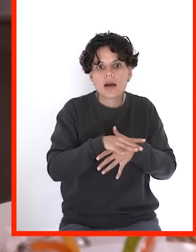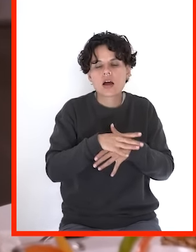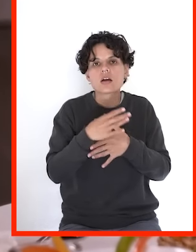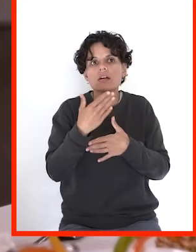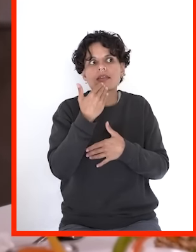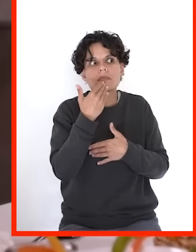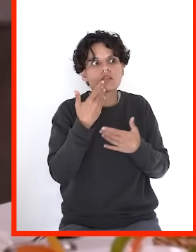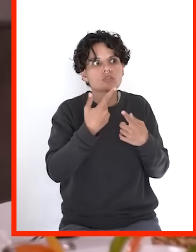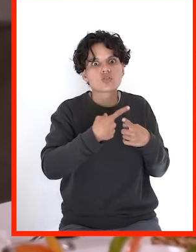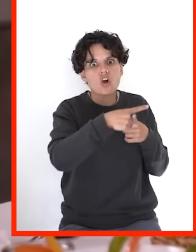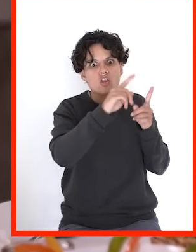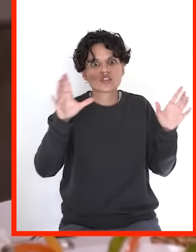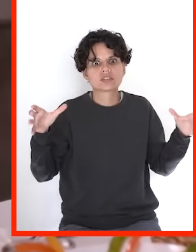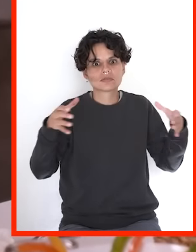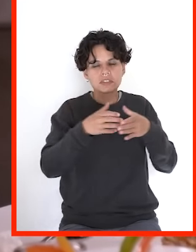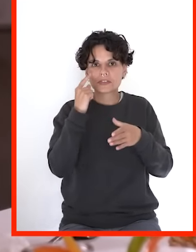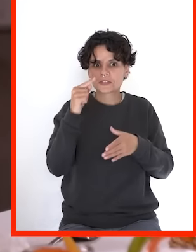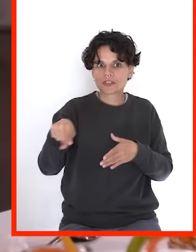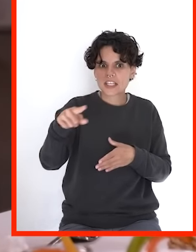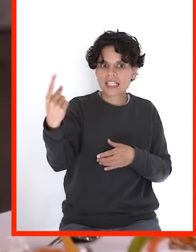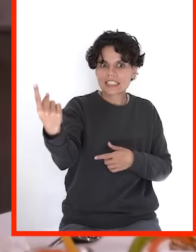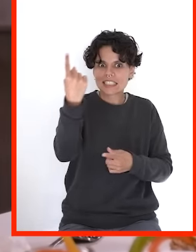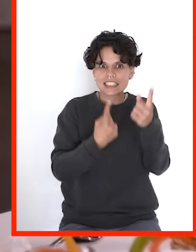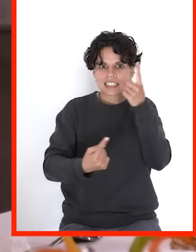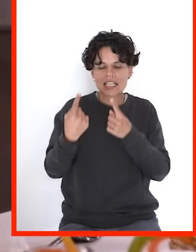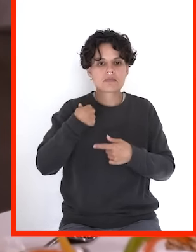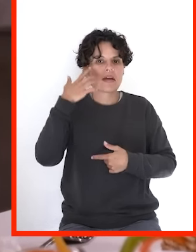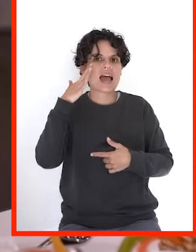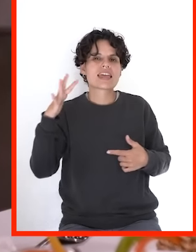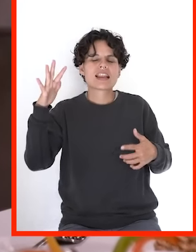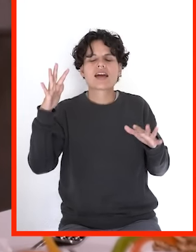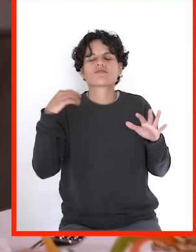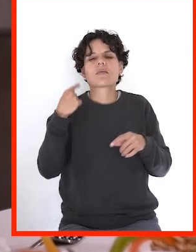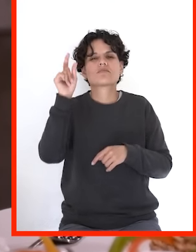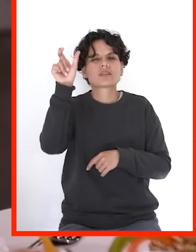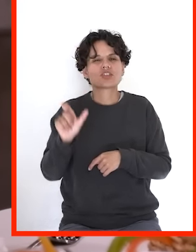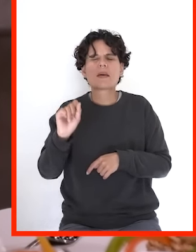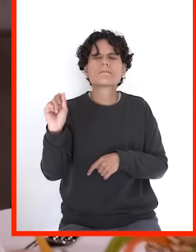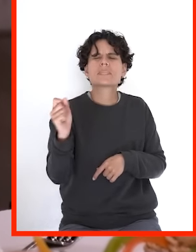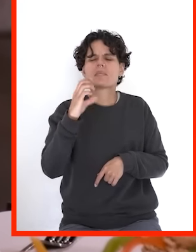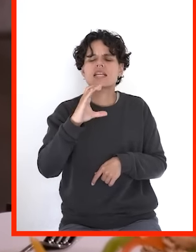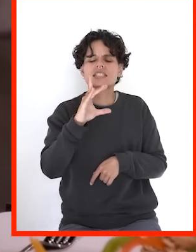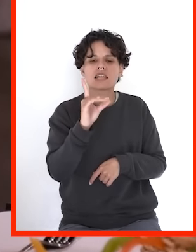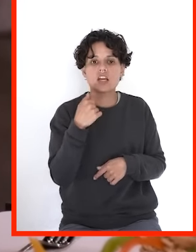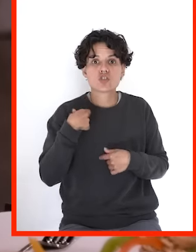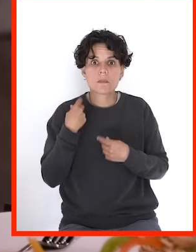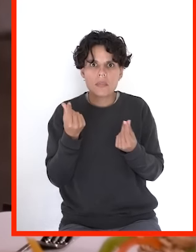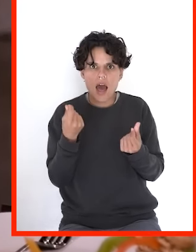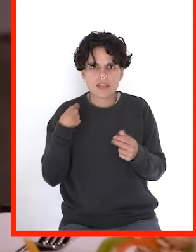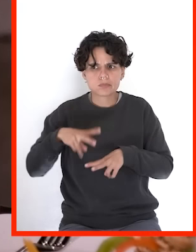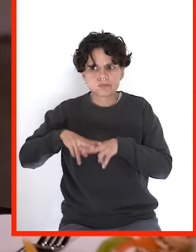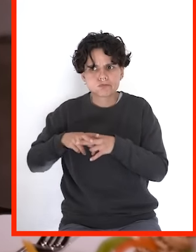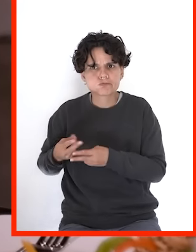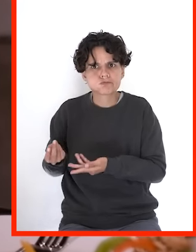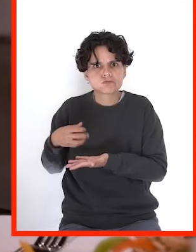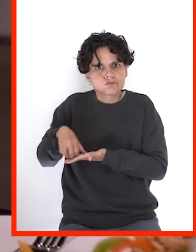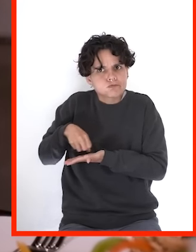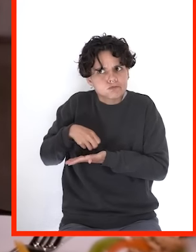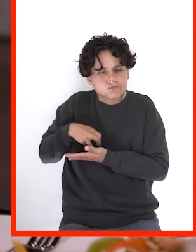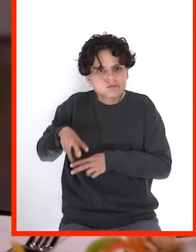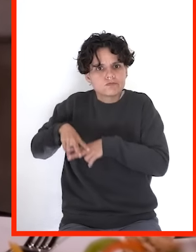programa, escucha, como crecer con usted. Imagínate que alguien diga en la pauta, yo el primer CD que tuve y el primer CD que gasté mis lucas, porque puta, no quería